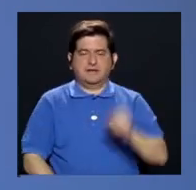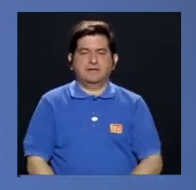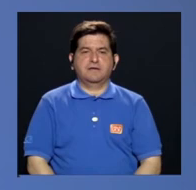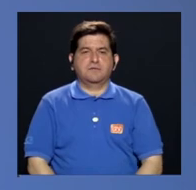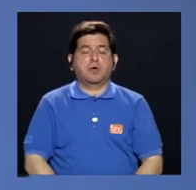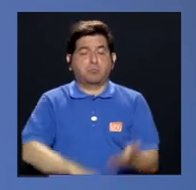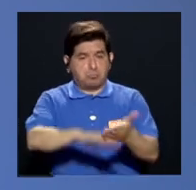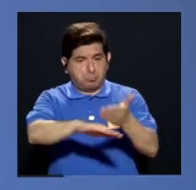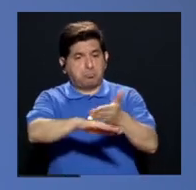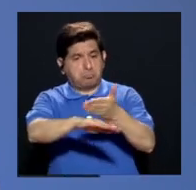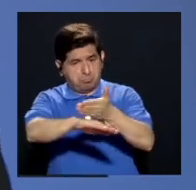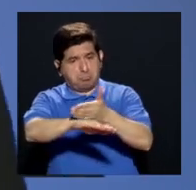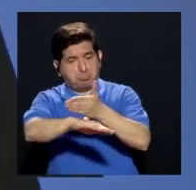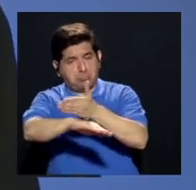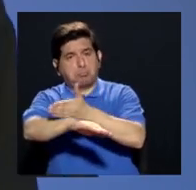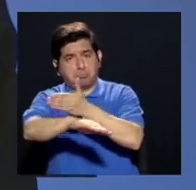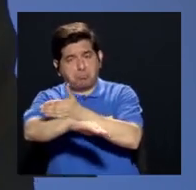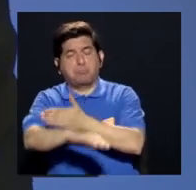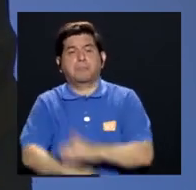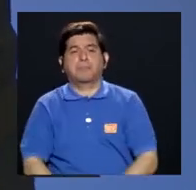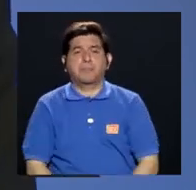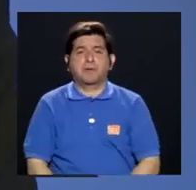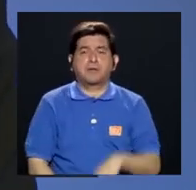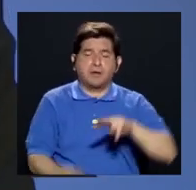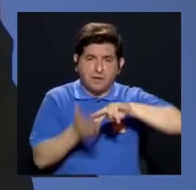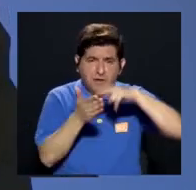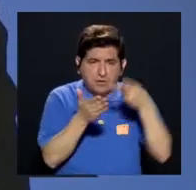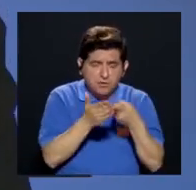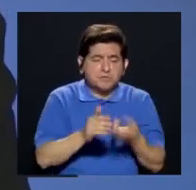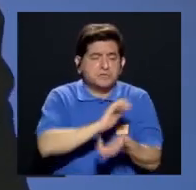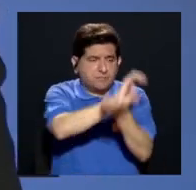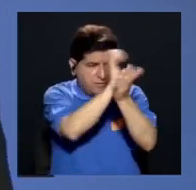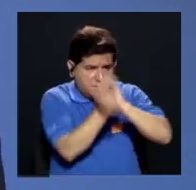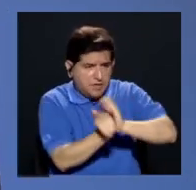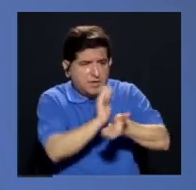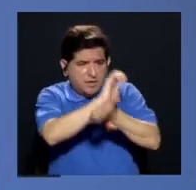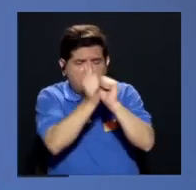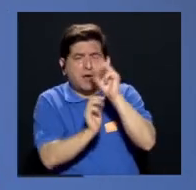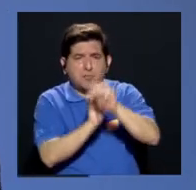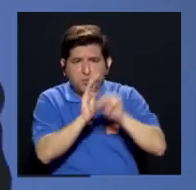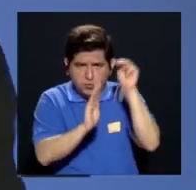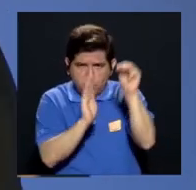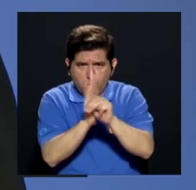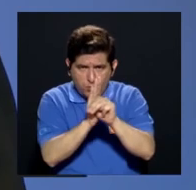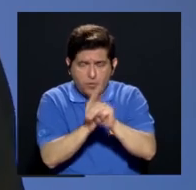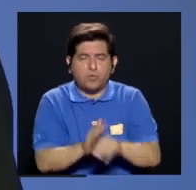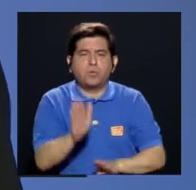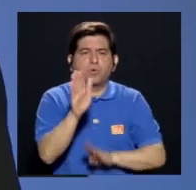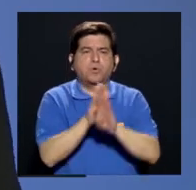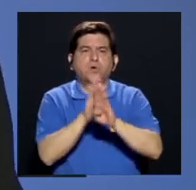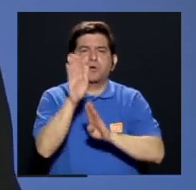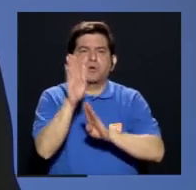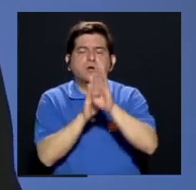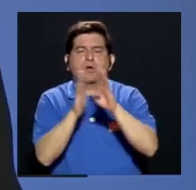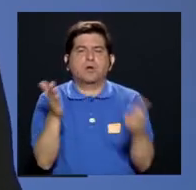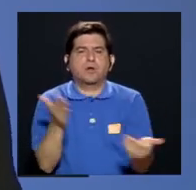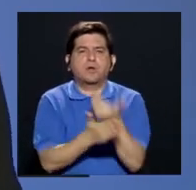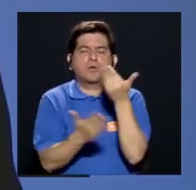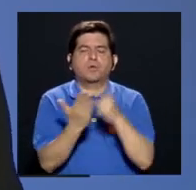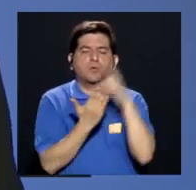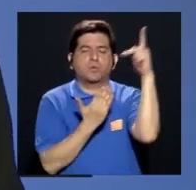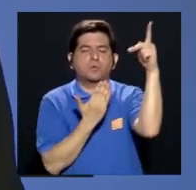Hemos avanzado entonces en estas reformas curriculares y el desarrollo de